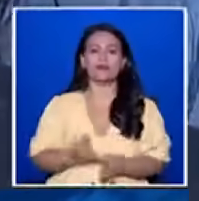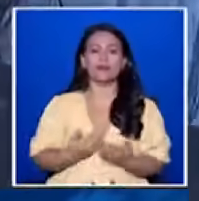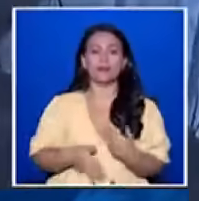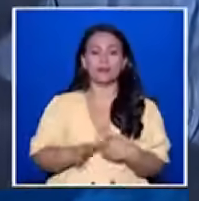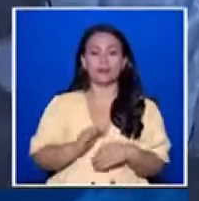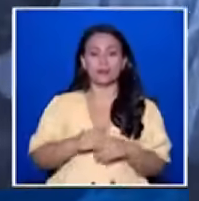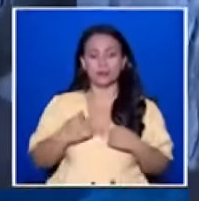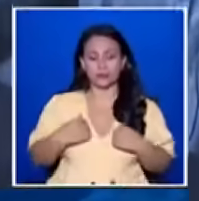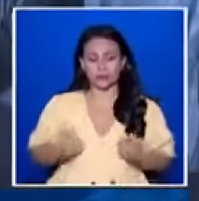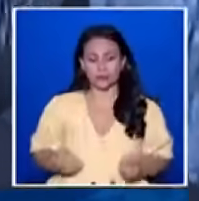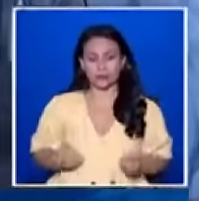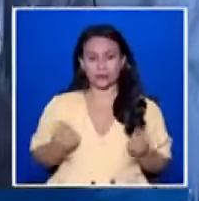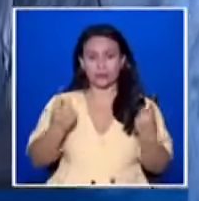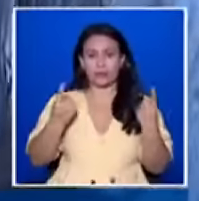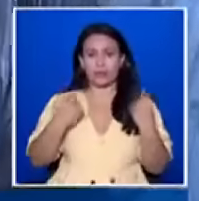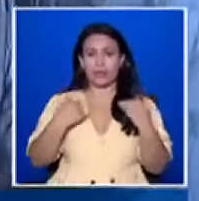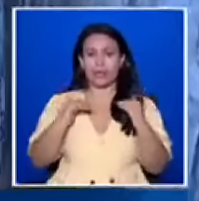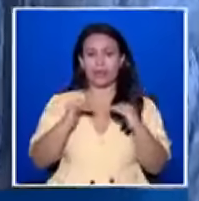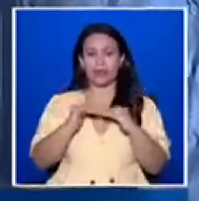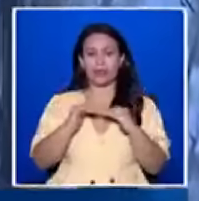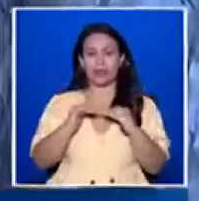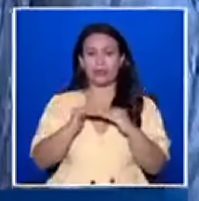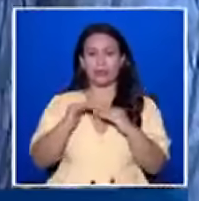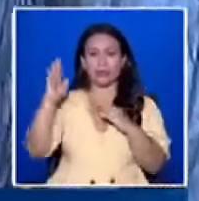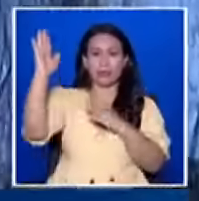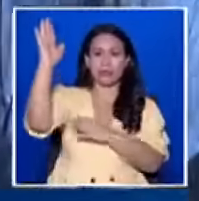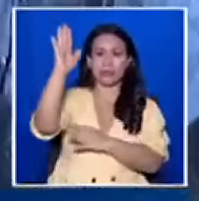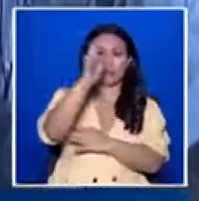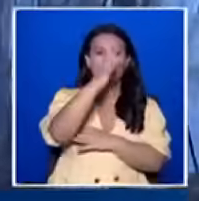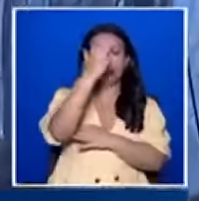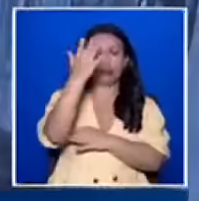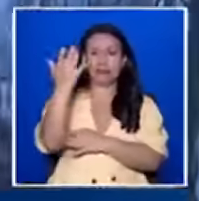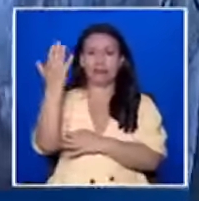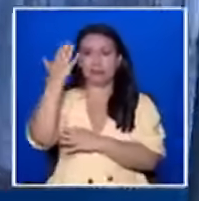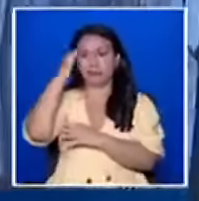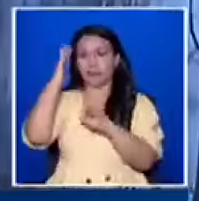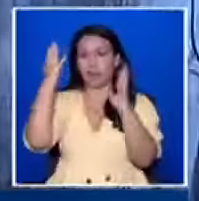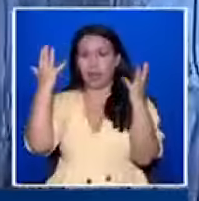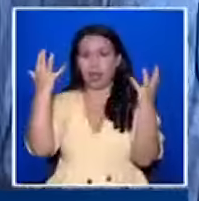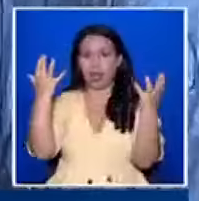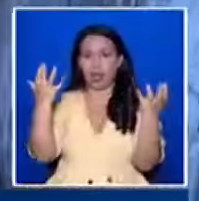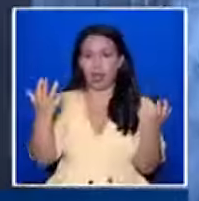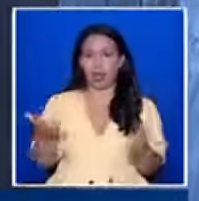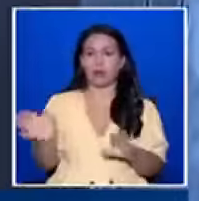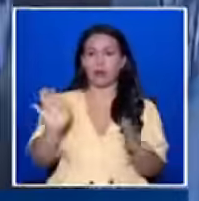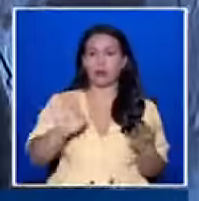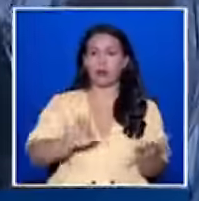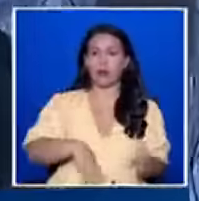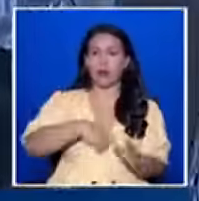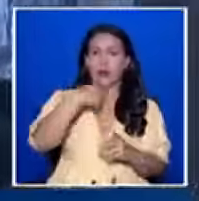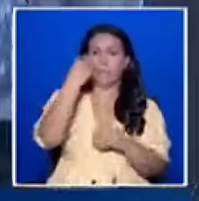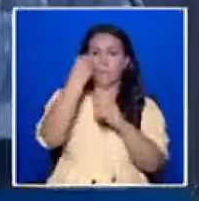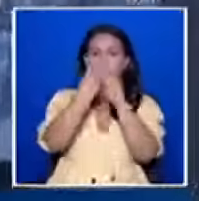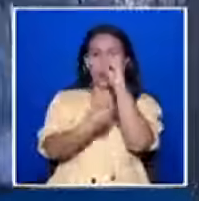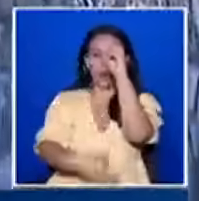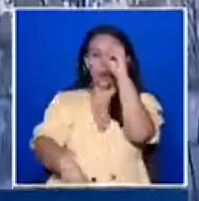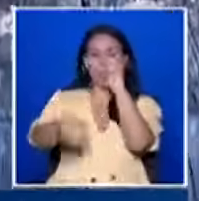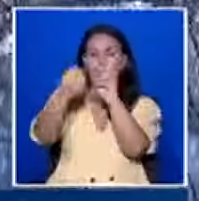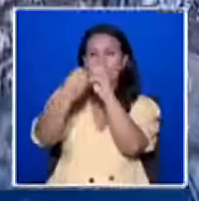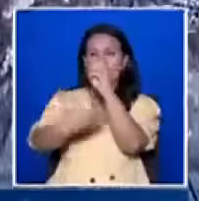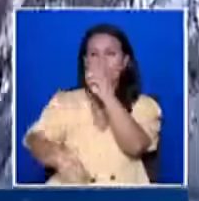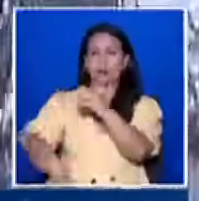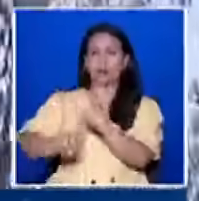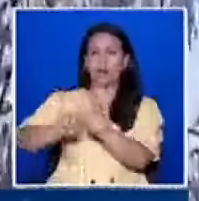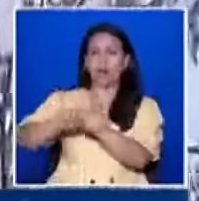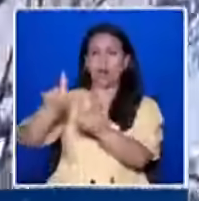me sorprendió, o sea, se comportaban como que estuvieran preocupados por morir y empezaron a botar todas sus semillas. Todos estos